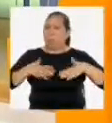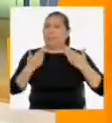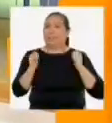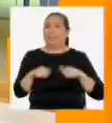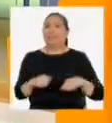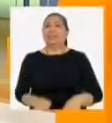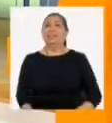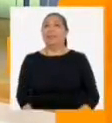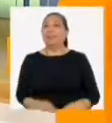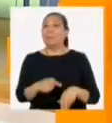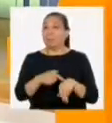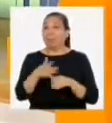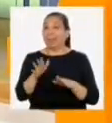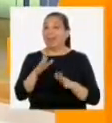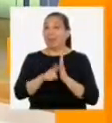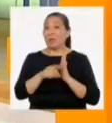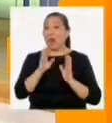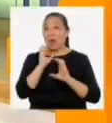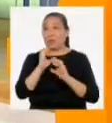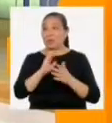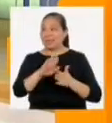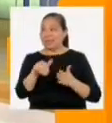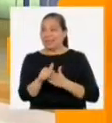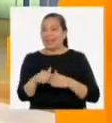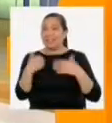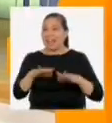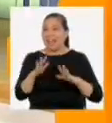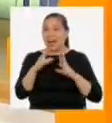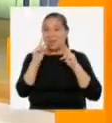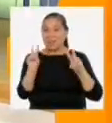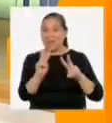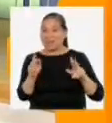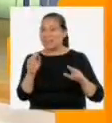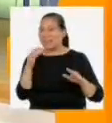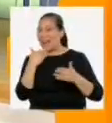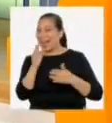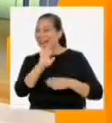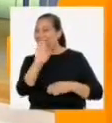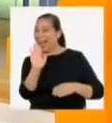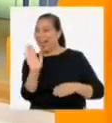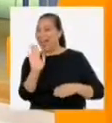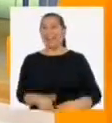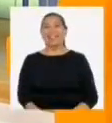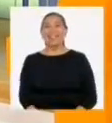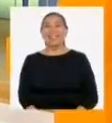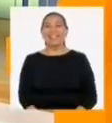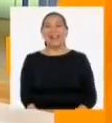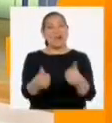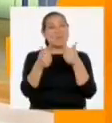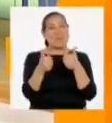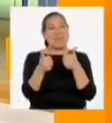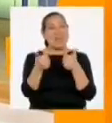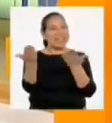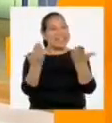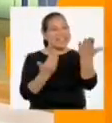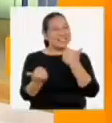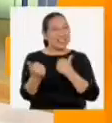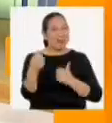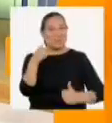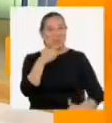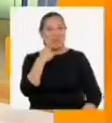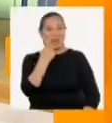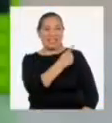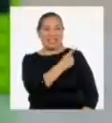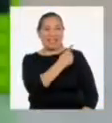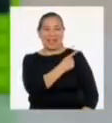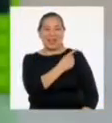Uy, oye, más tarde seguimos conversando, ¿ok? ¡Ya comenzó el programa! ¡Abrazote! ¡Bienvenidas, chicas y chicos de